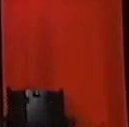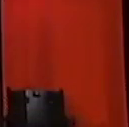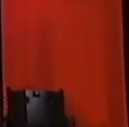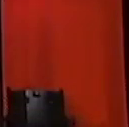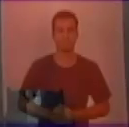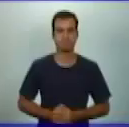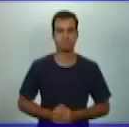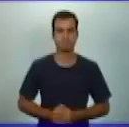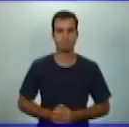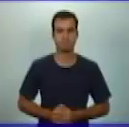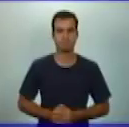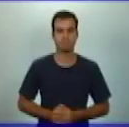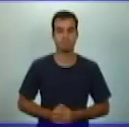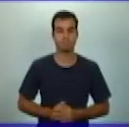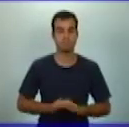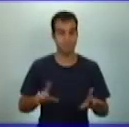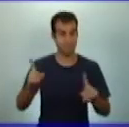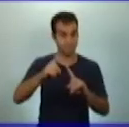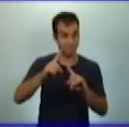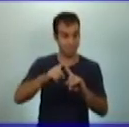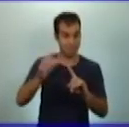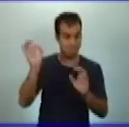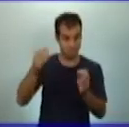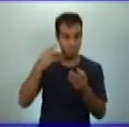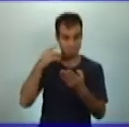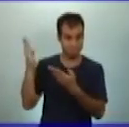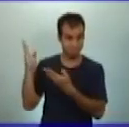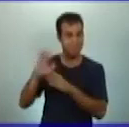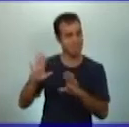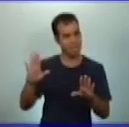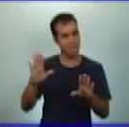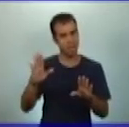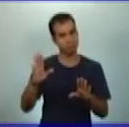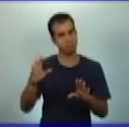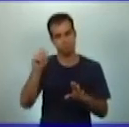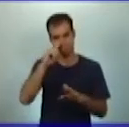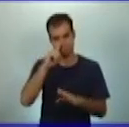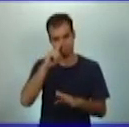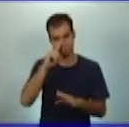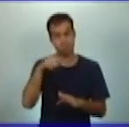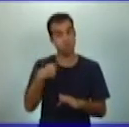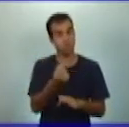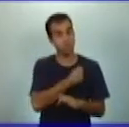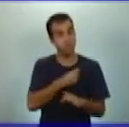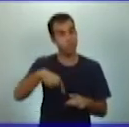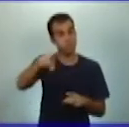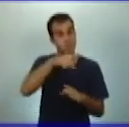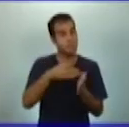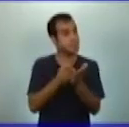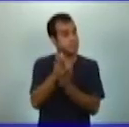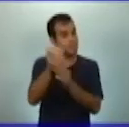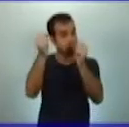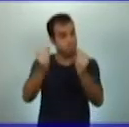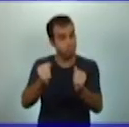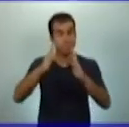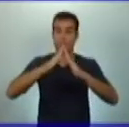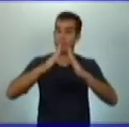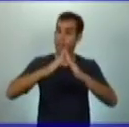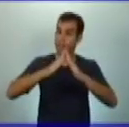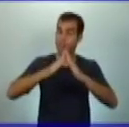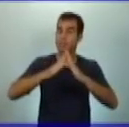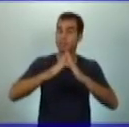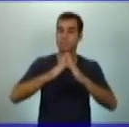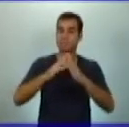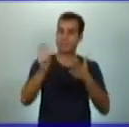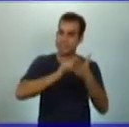Y con esta actividad de trabajo independiente ya me despido de ustedes. Los exhorto a que se mantengan en sus casas, que trabajen